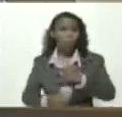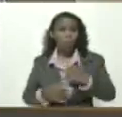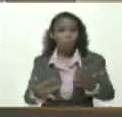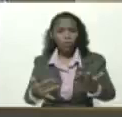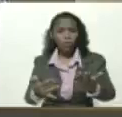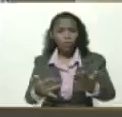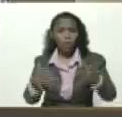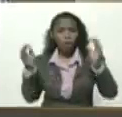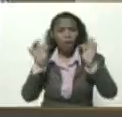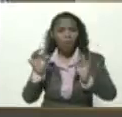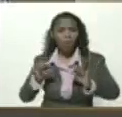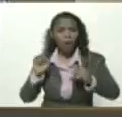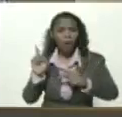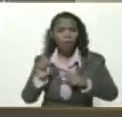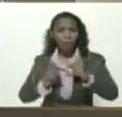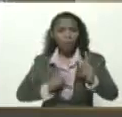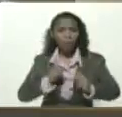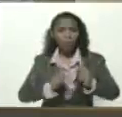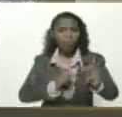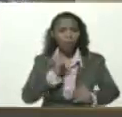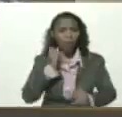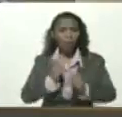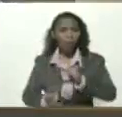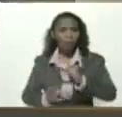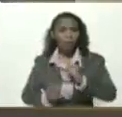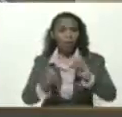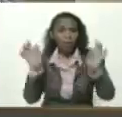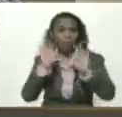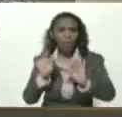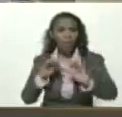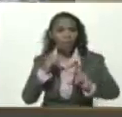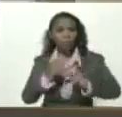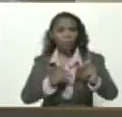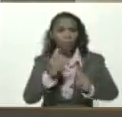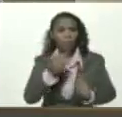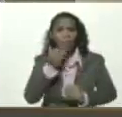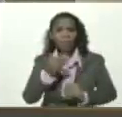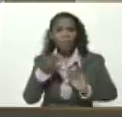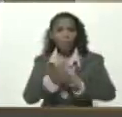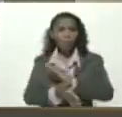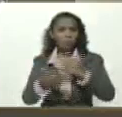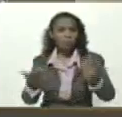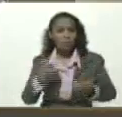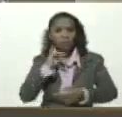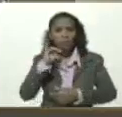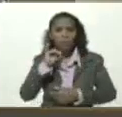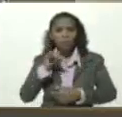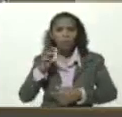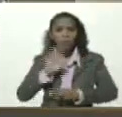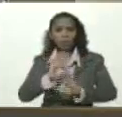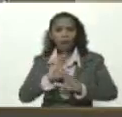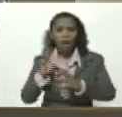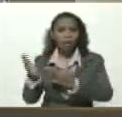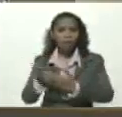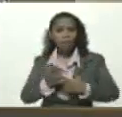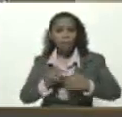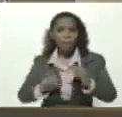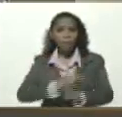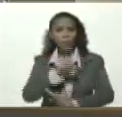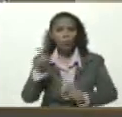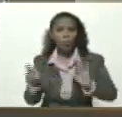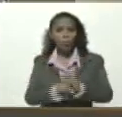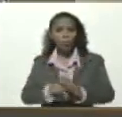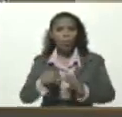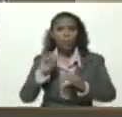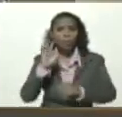La última fase de este proceso, nos permitimos informar que recibimos un total de